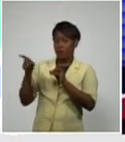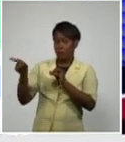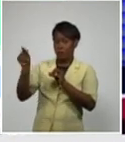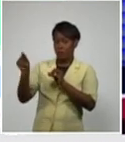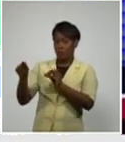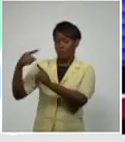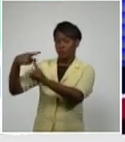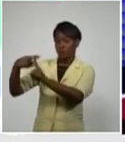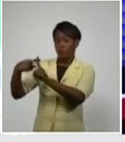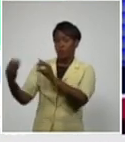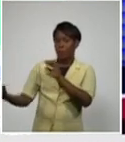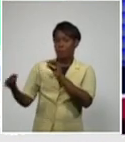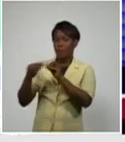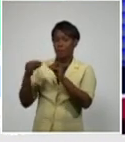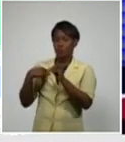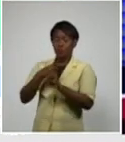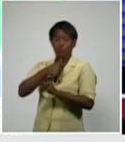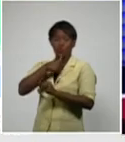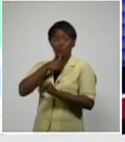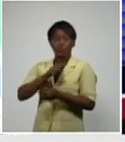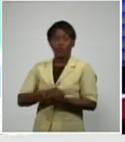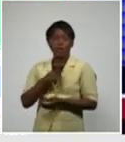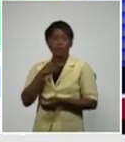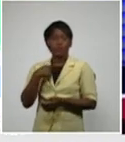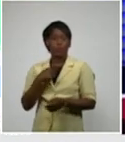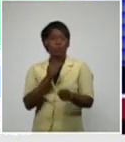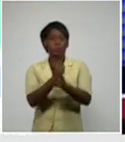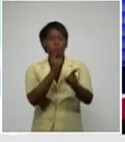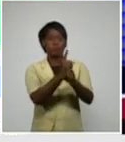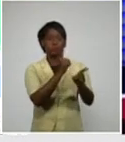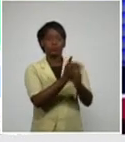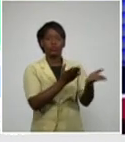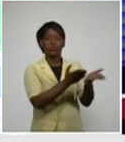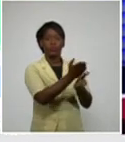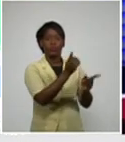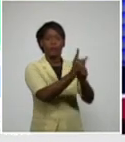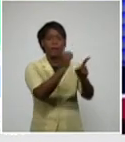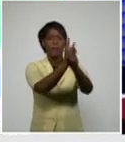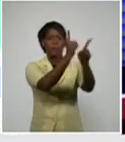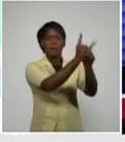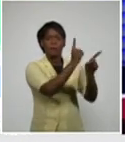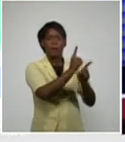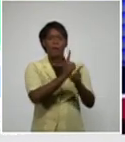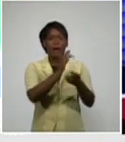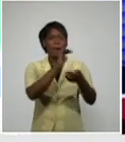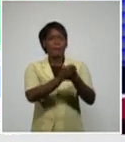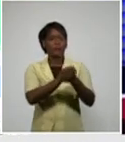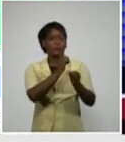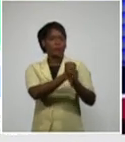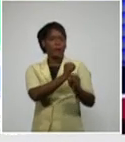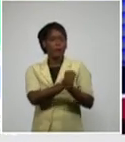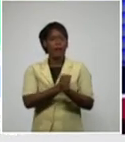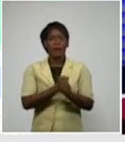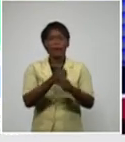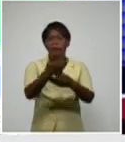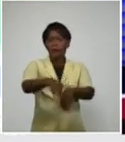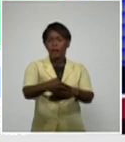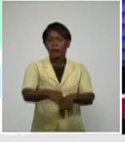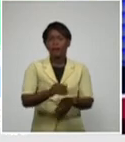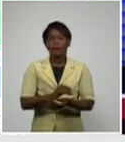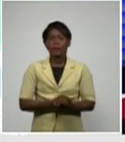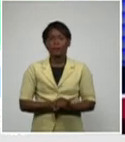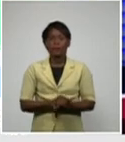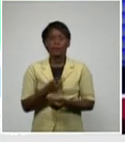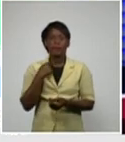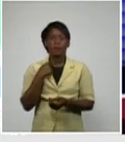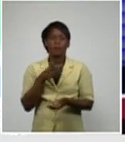relaciones familiares, relaciones de grupos sociales, que han tenido relación conmigo, ¿en qué periodo? En los 15